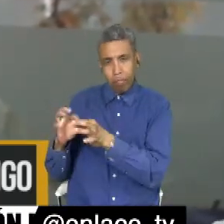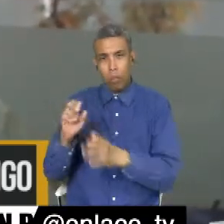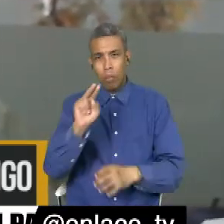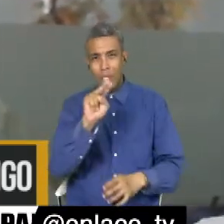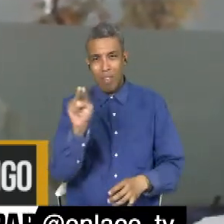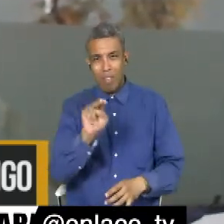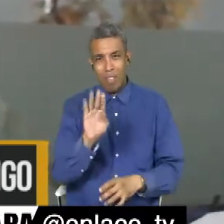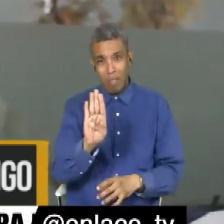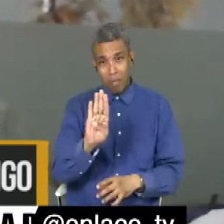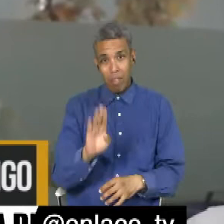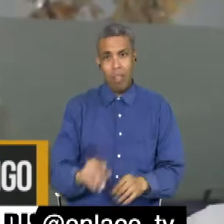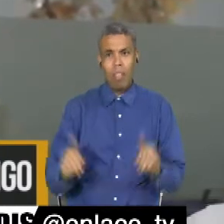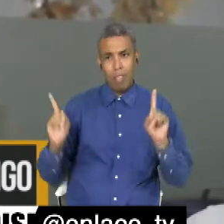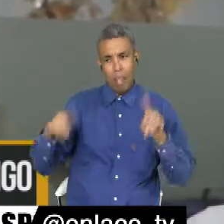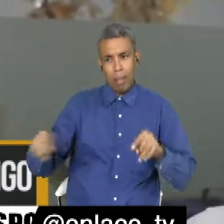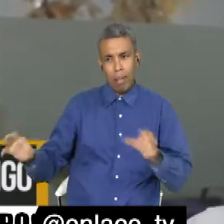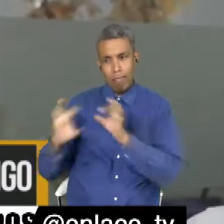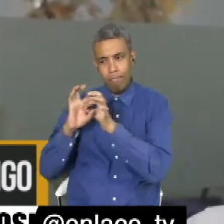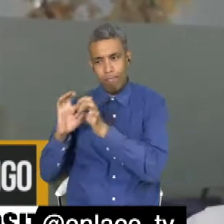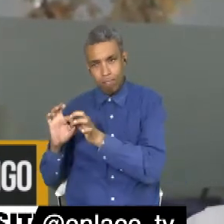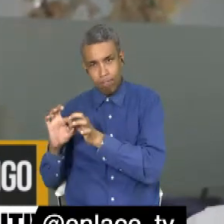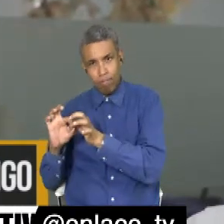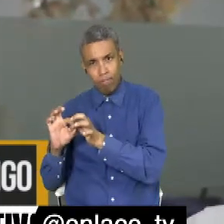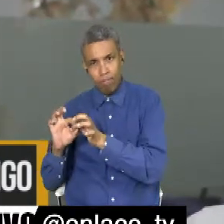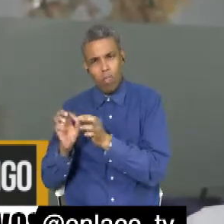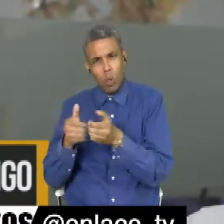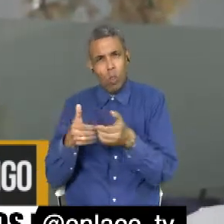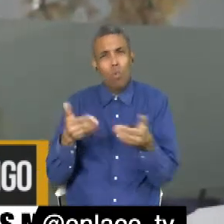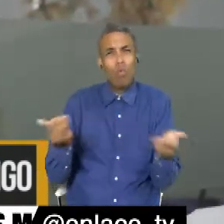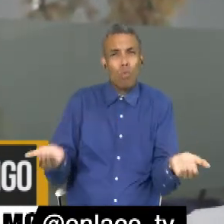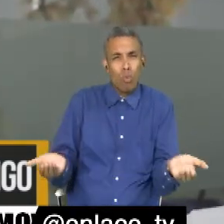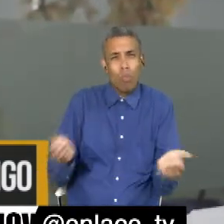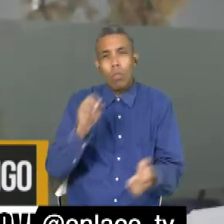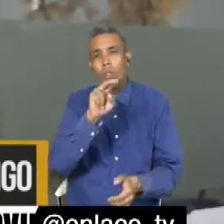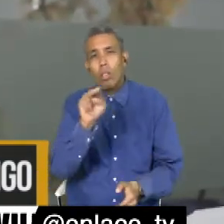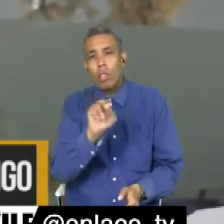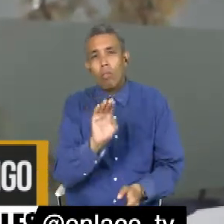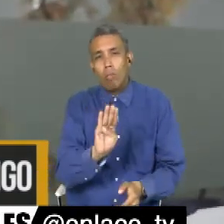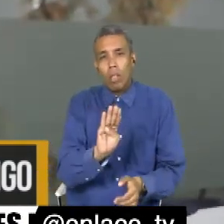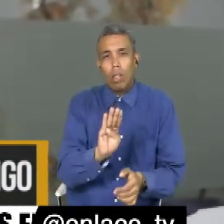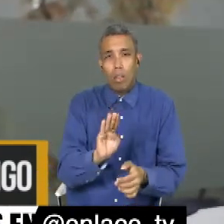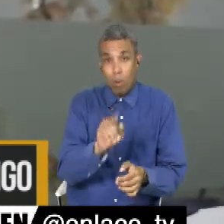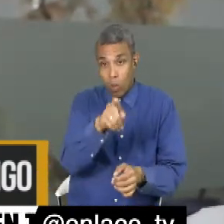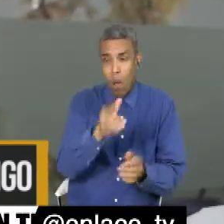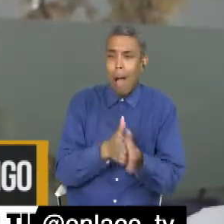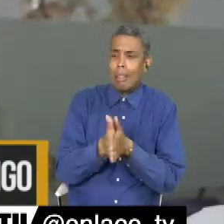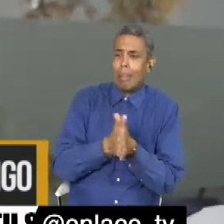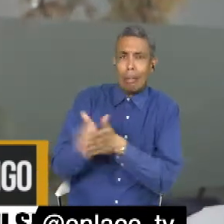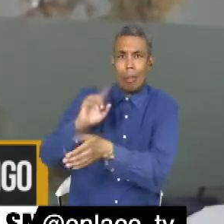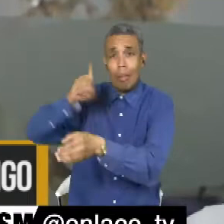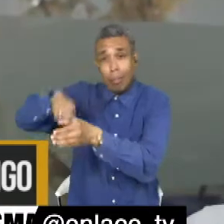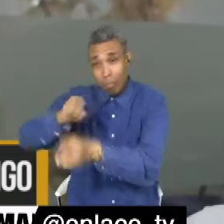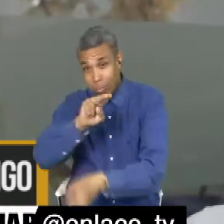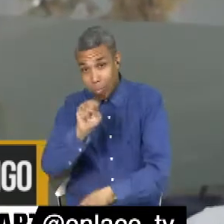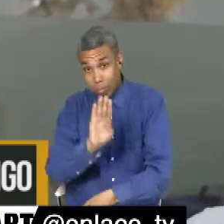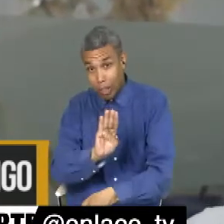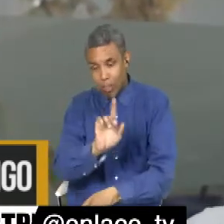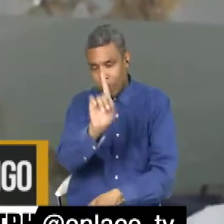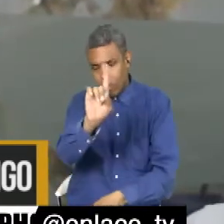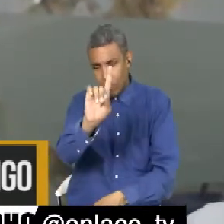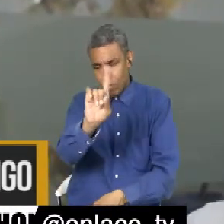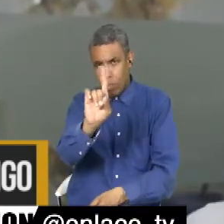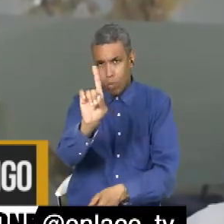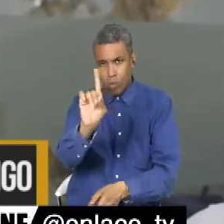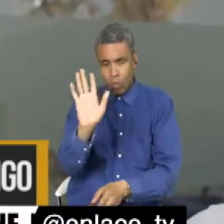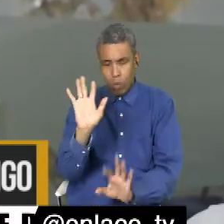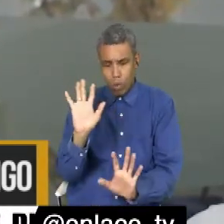Sisben también será una orientación allá. No para afiliar al Sisben, sino para decir cuál es en ese